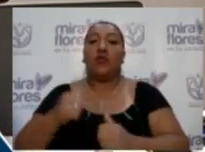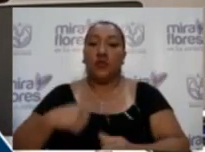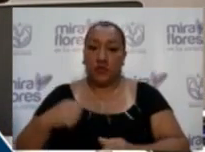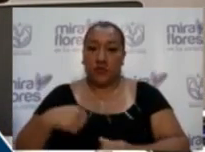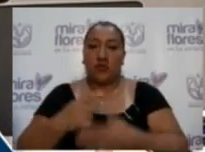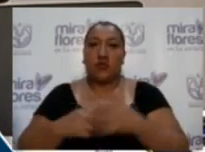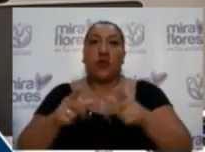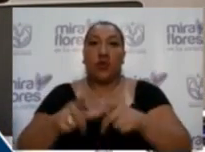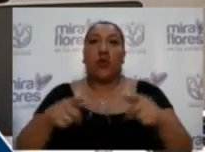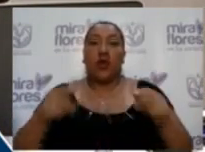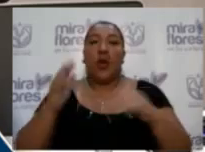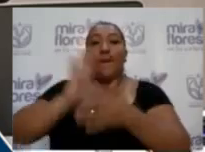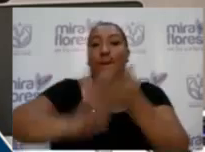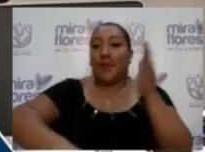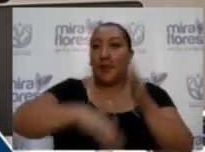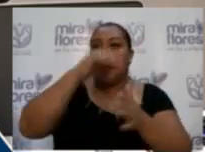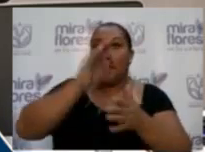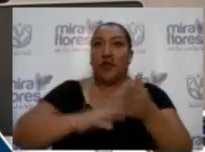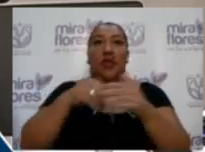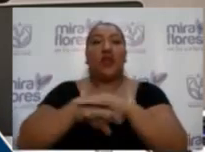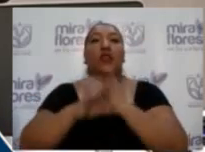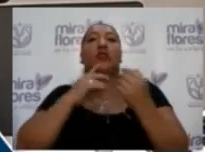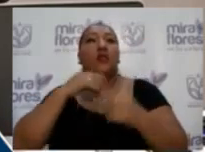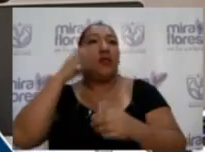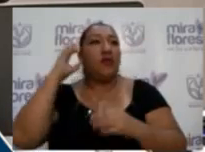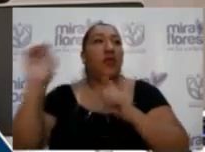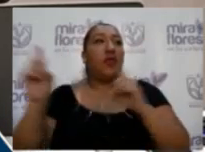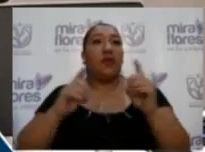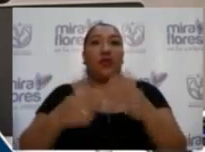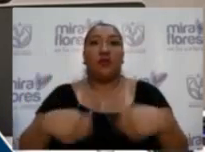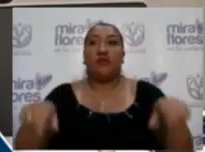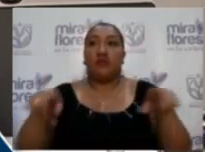de predios ubicados en el distrito de Miraflores. Al debate.